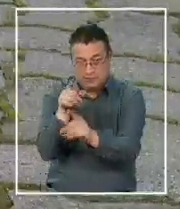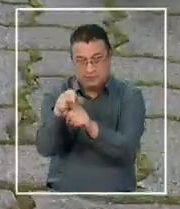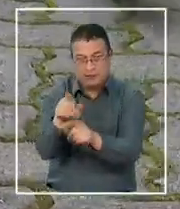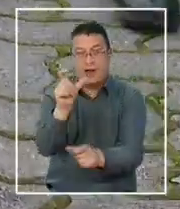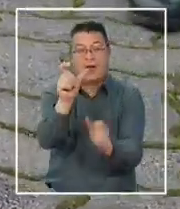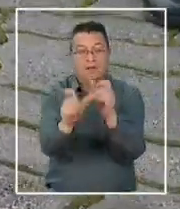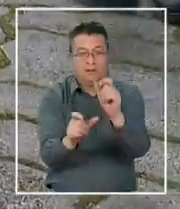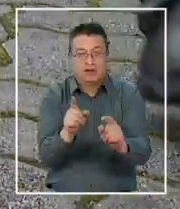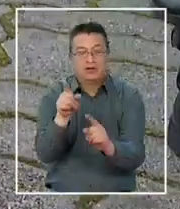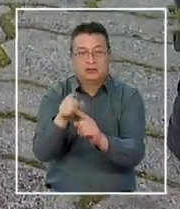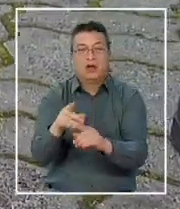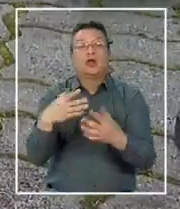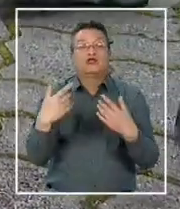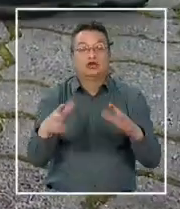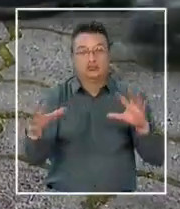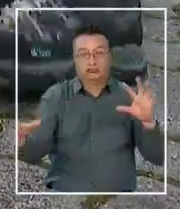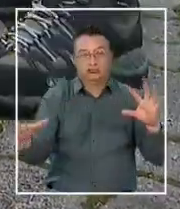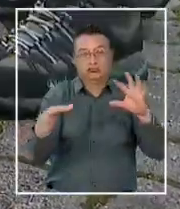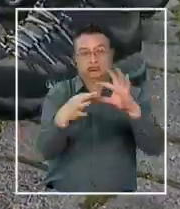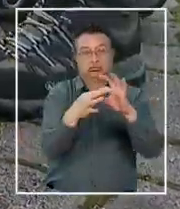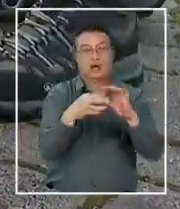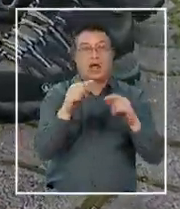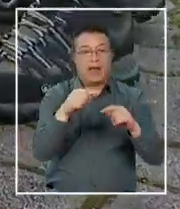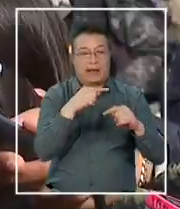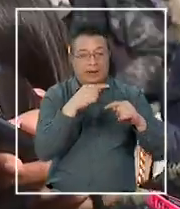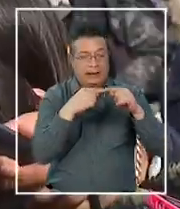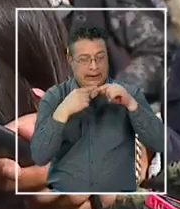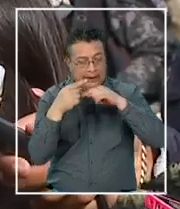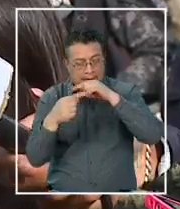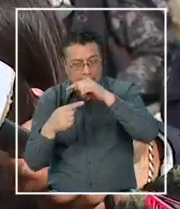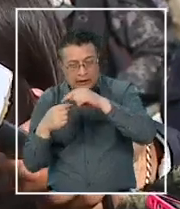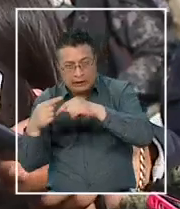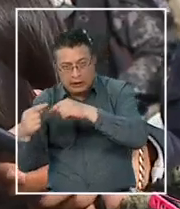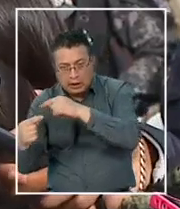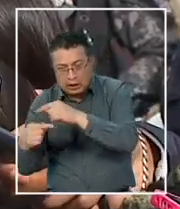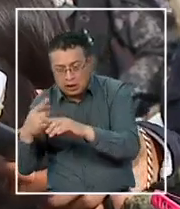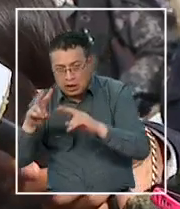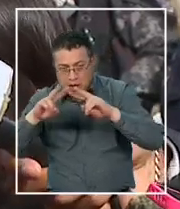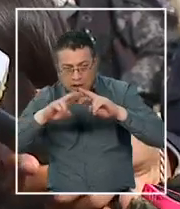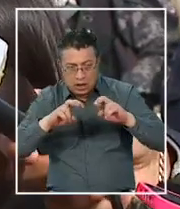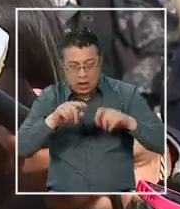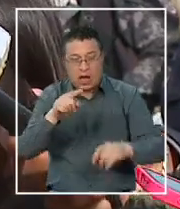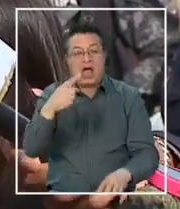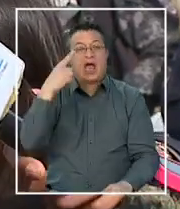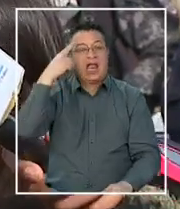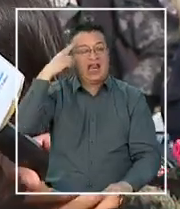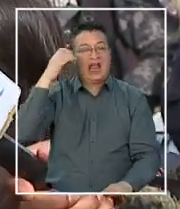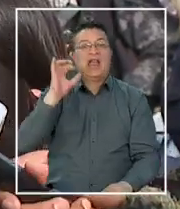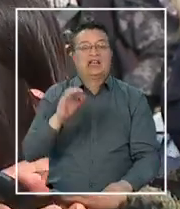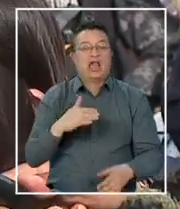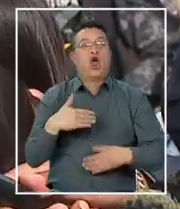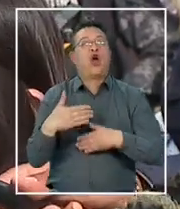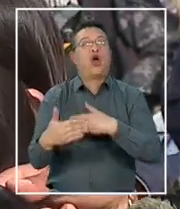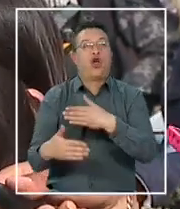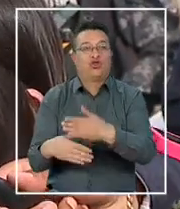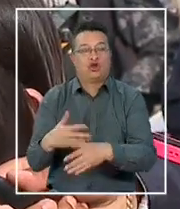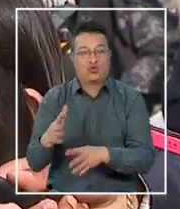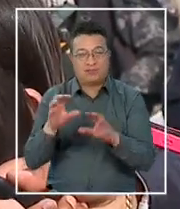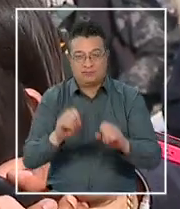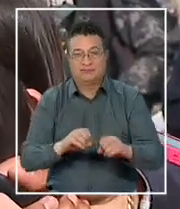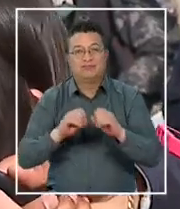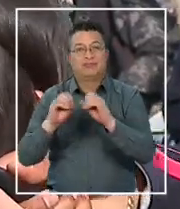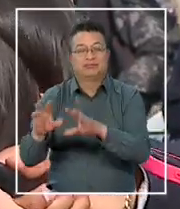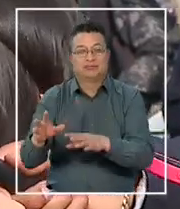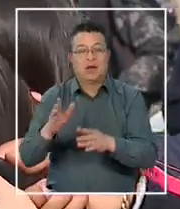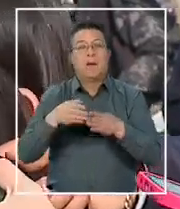clientes se logra generar la historia para que los investigados crean que continúa el traslado